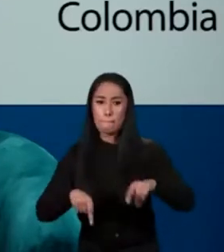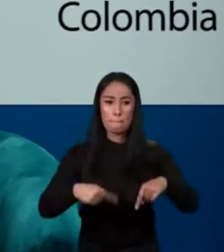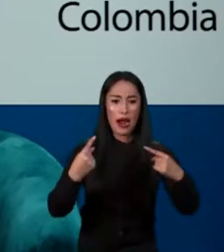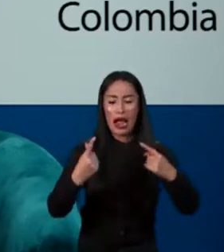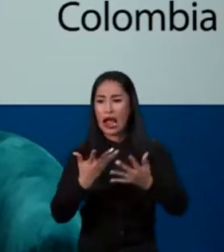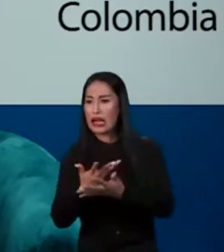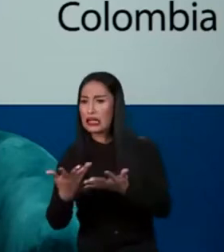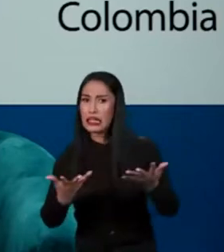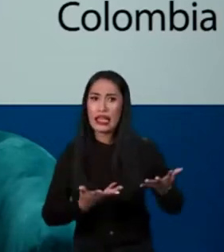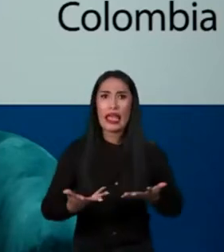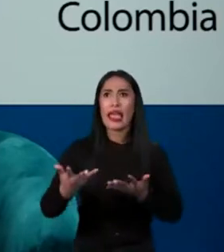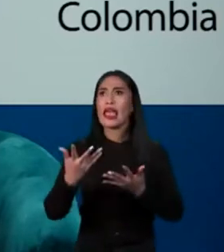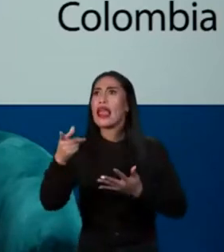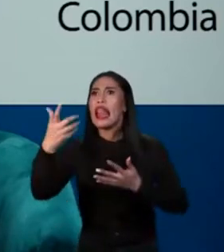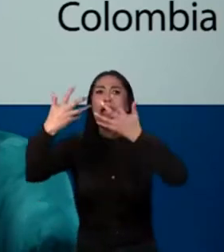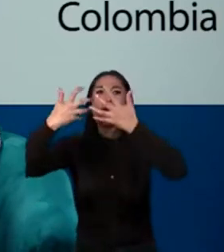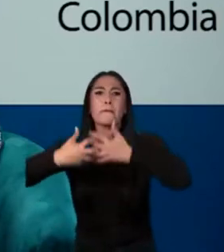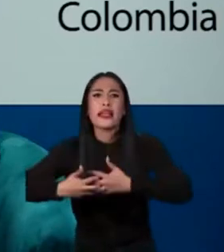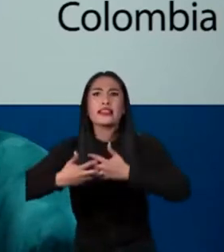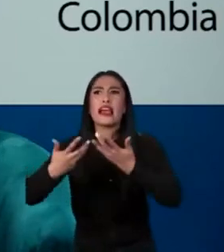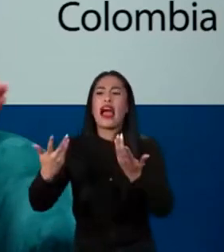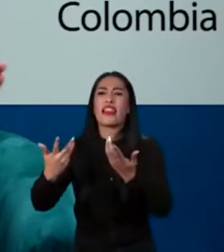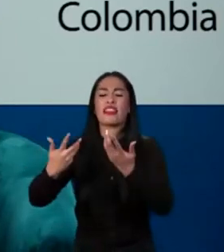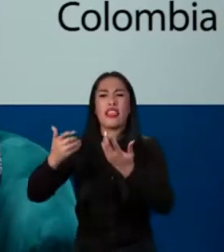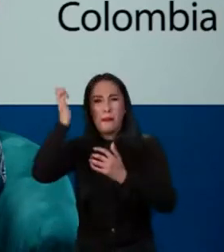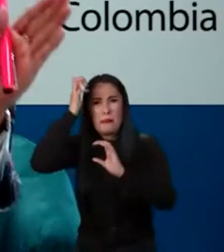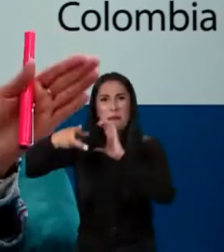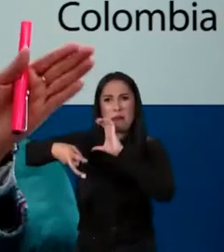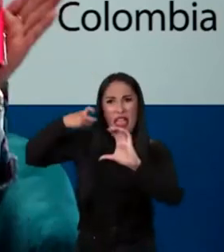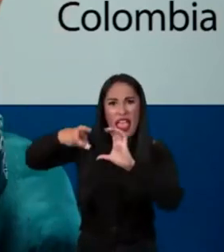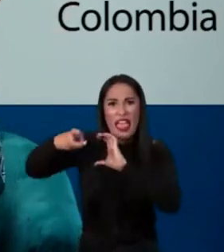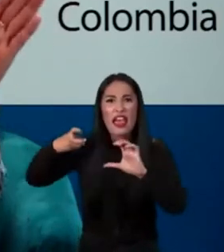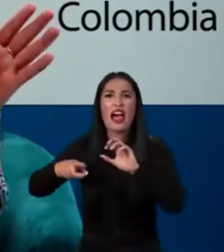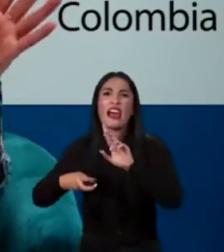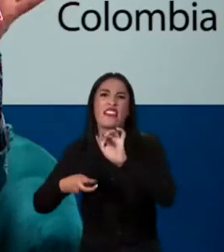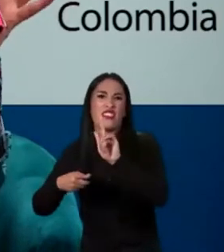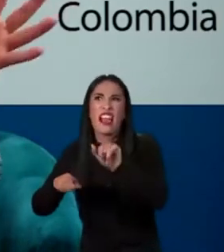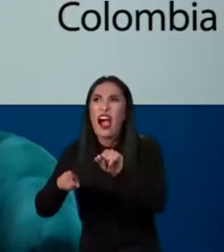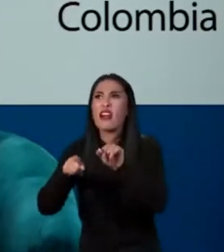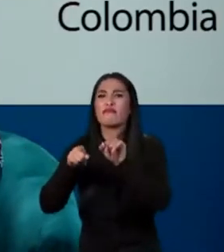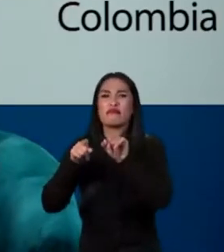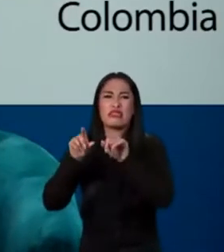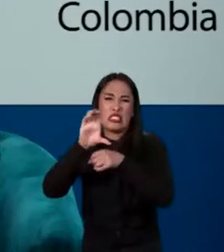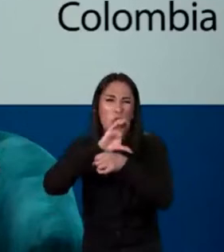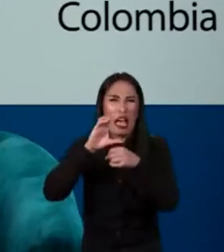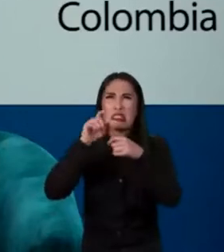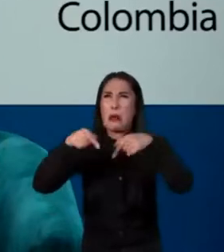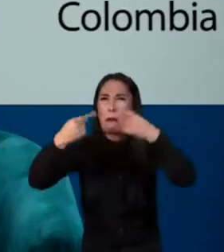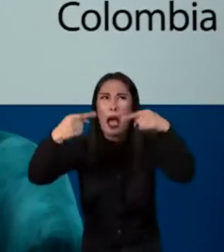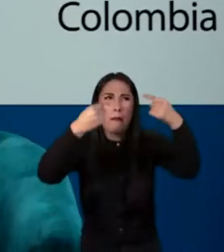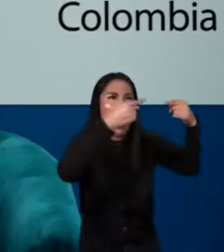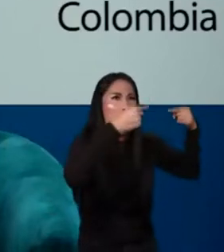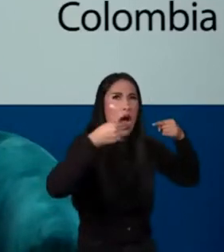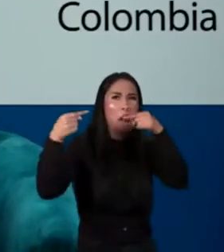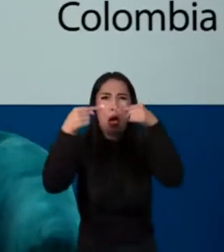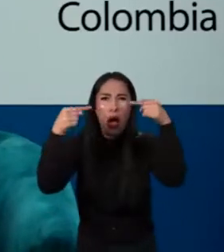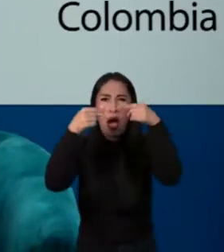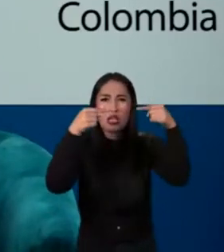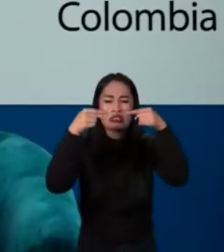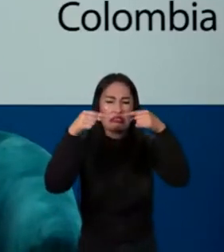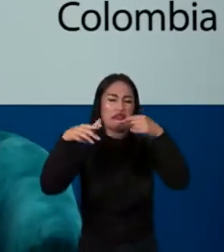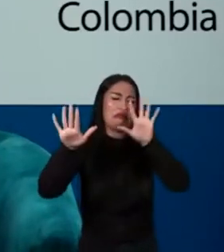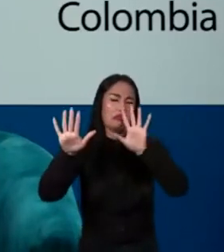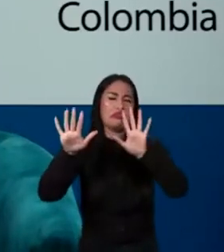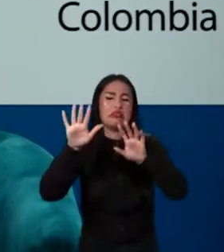reficar qué pasa con la extracción petrolera qué pasa con esto qué pasa con esto podemos reunir a todos los expertos y